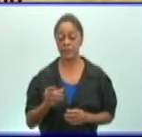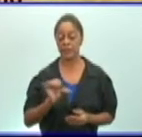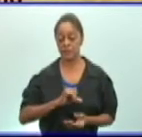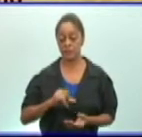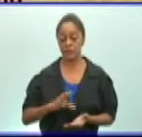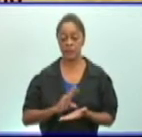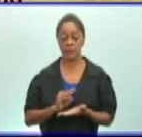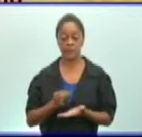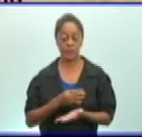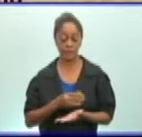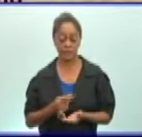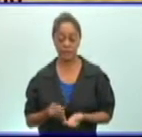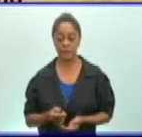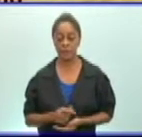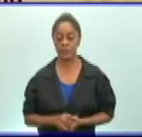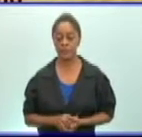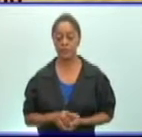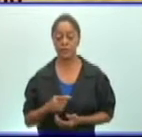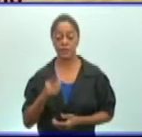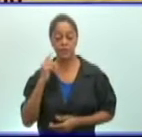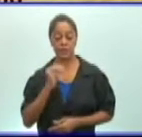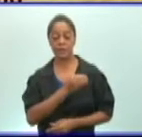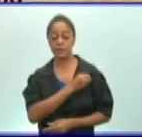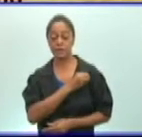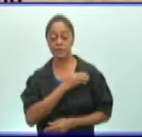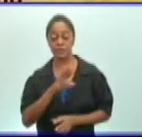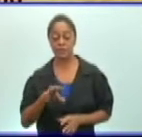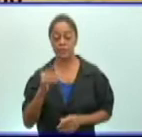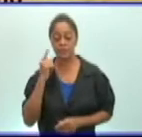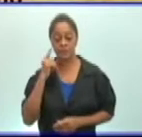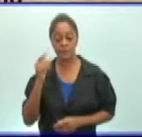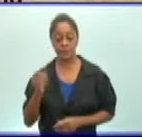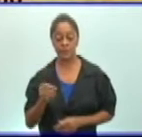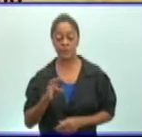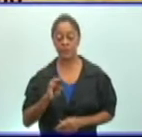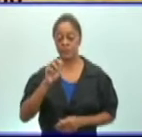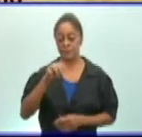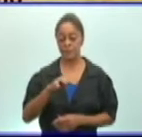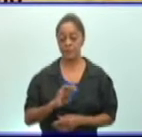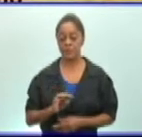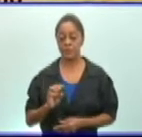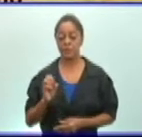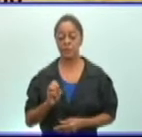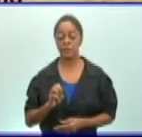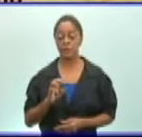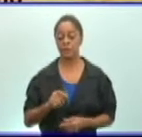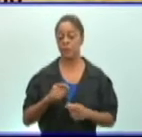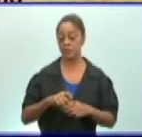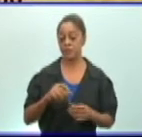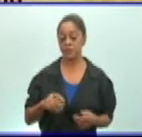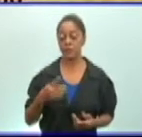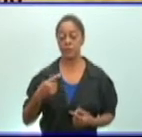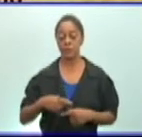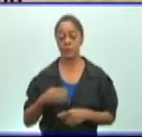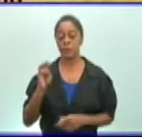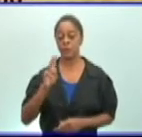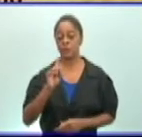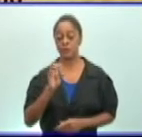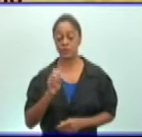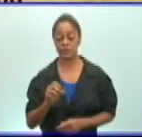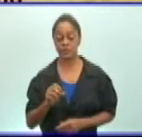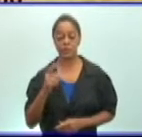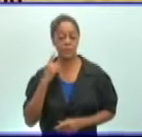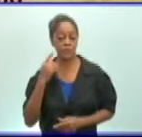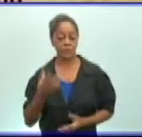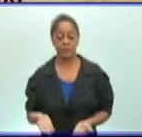texto. Y llamo la atención en esa idea porque tanto la técnica del barbecho bienal como el uso del hierro introducido por los dorios va a permitir